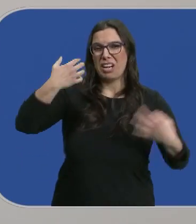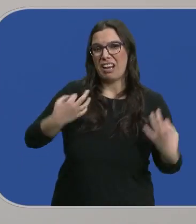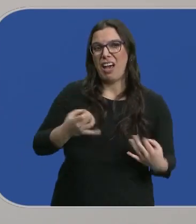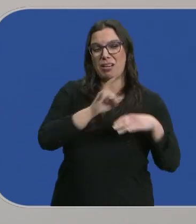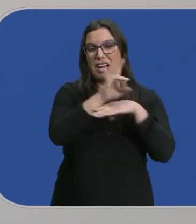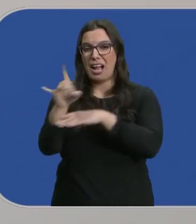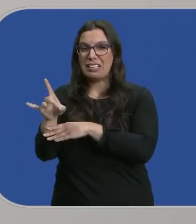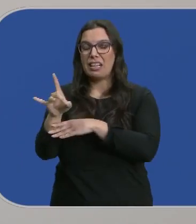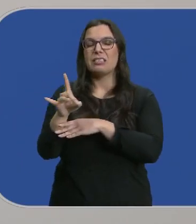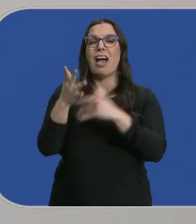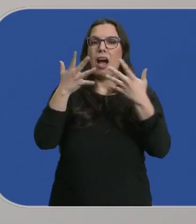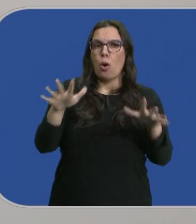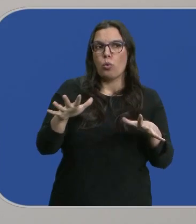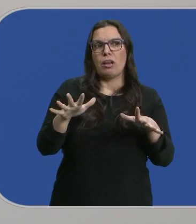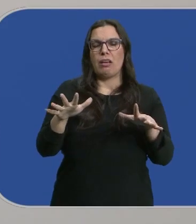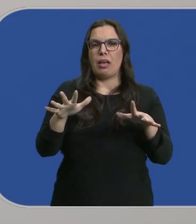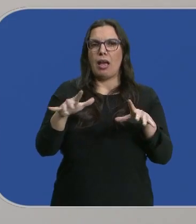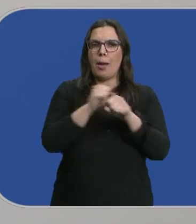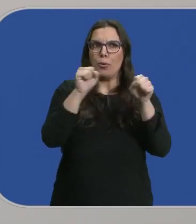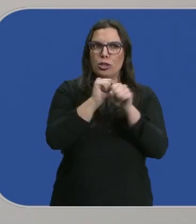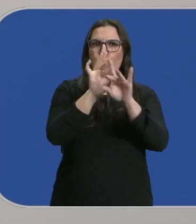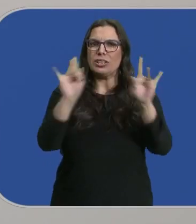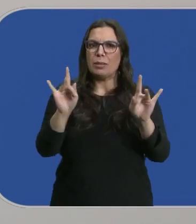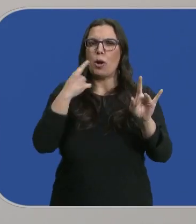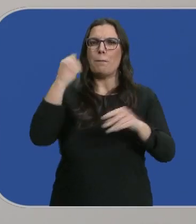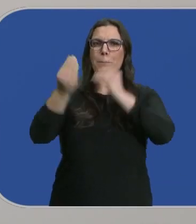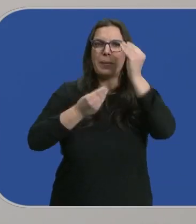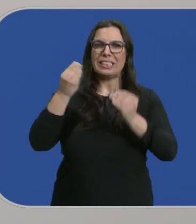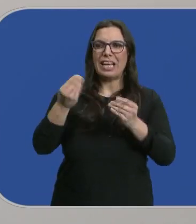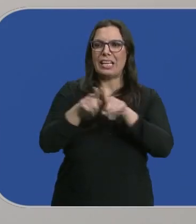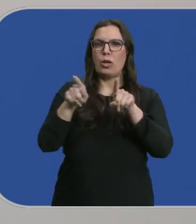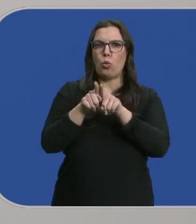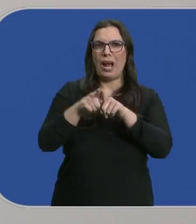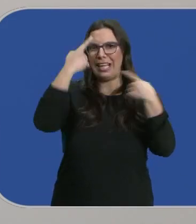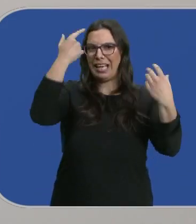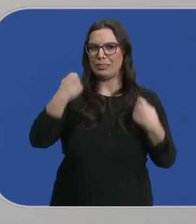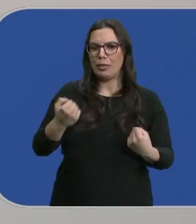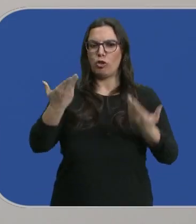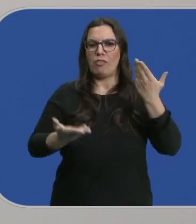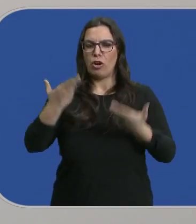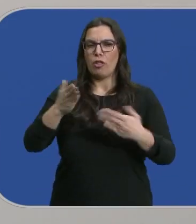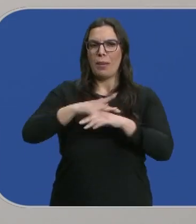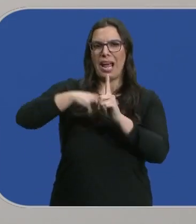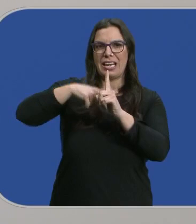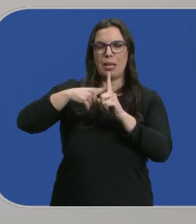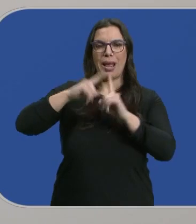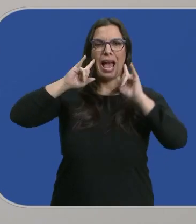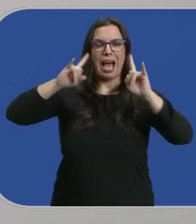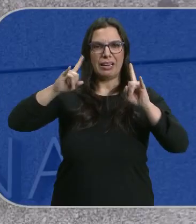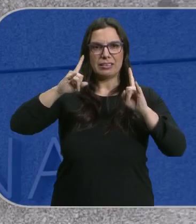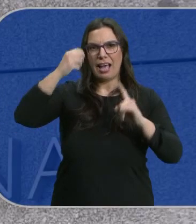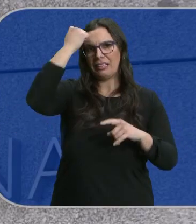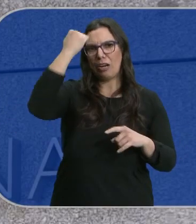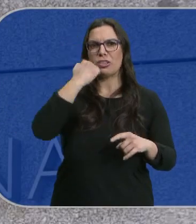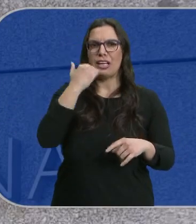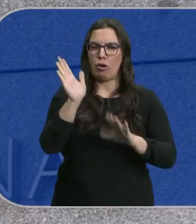entidad, al menos por el momento, como para hablar de convocar a la mesa de valoración del nivel de alerta